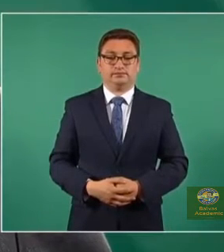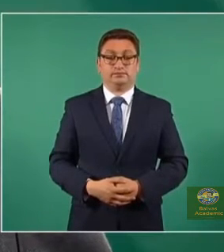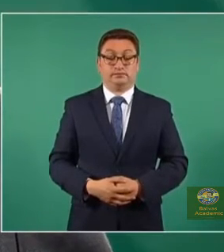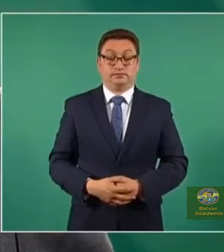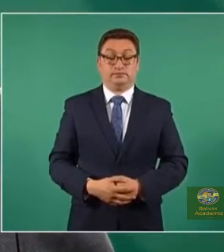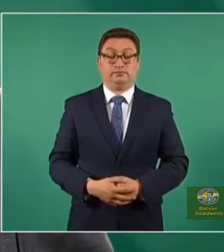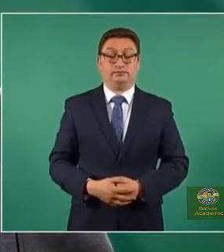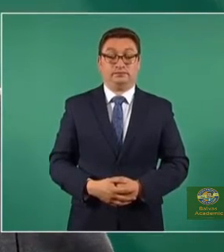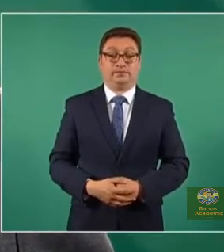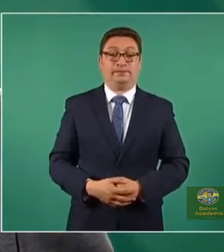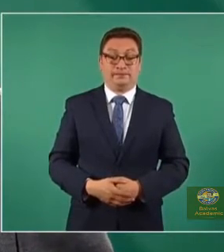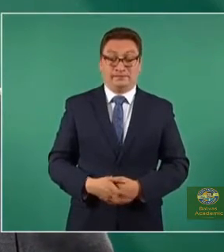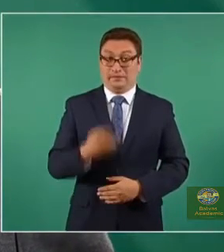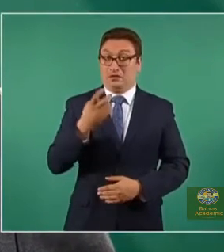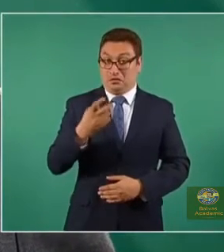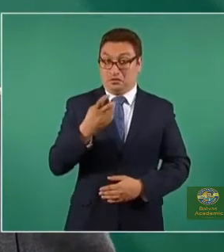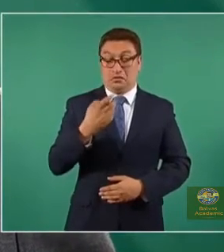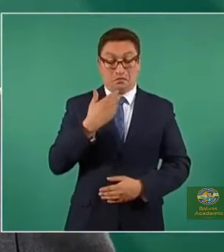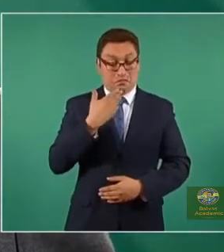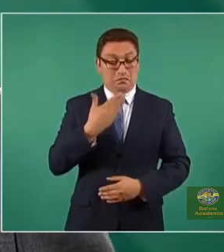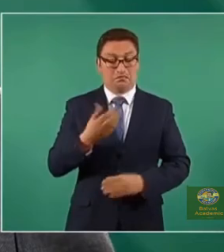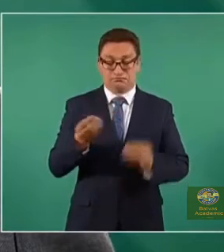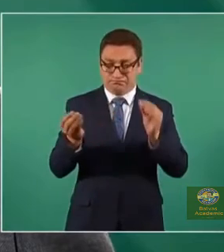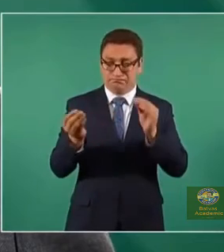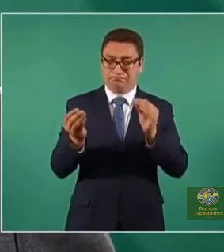Es muy bueno este debate, ¿eh?